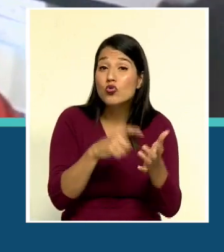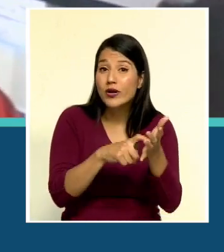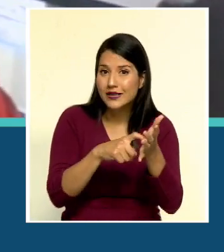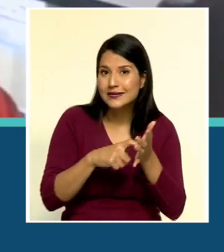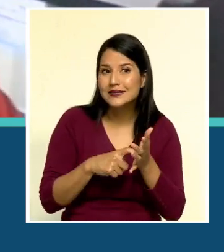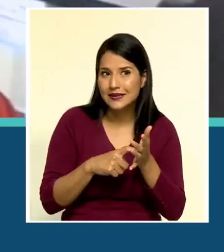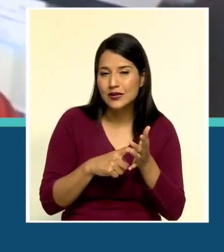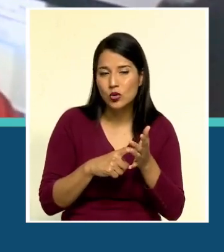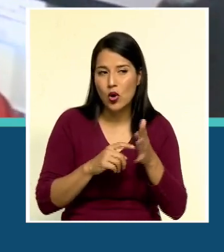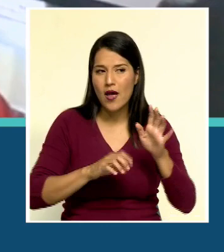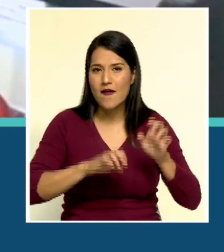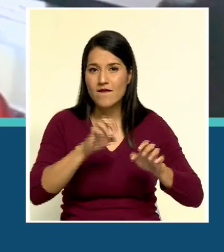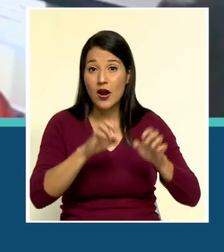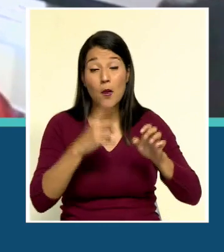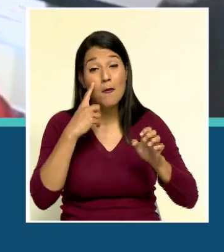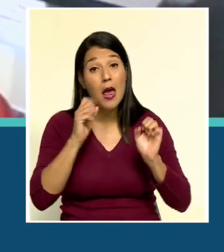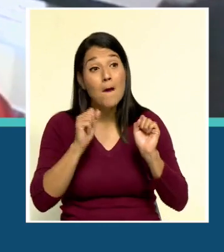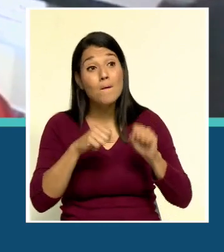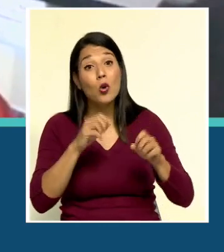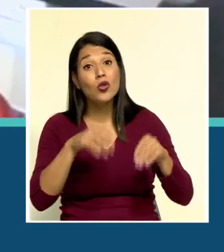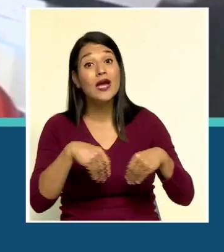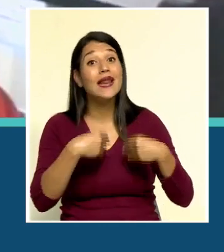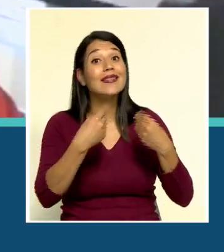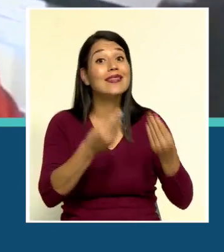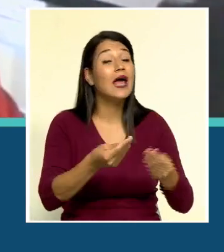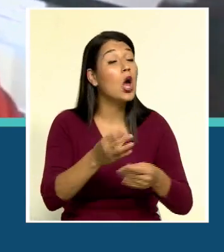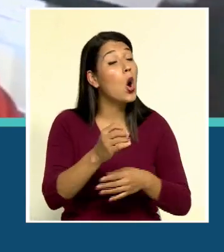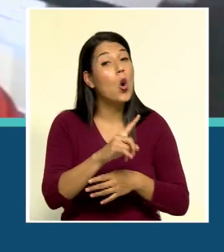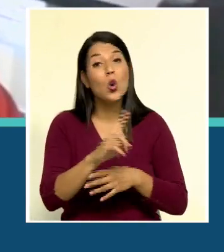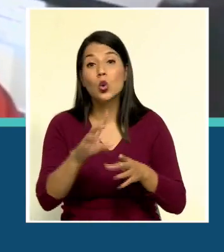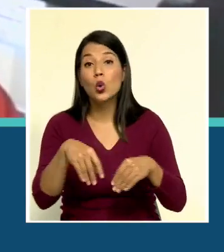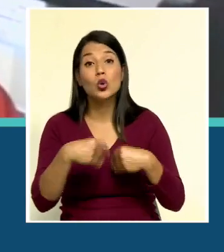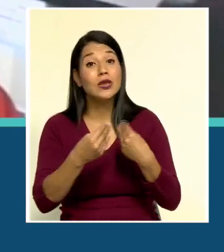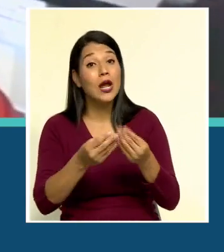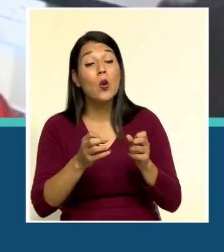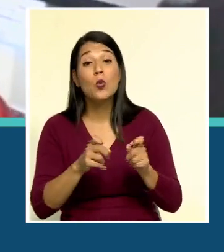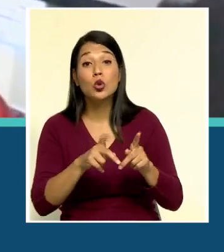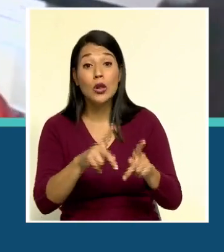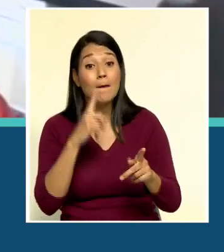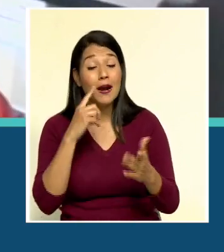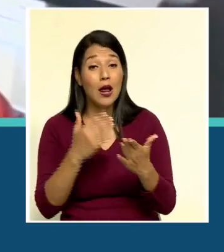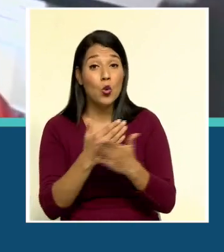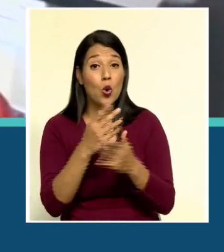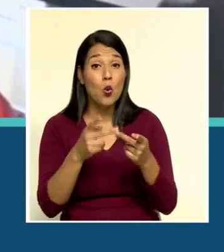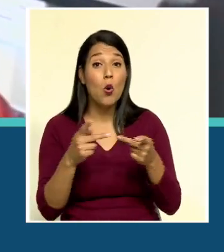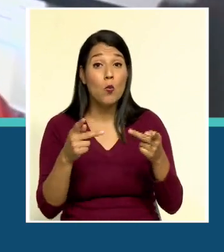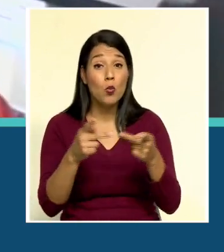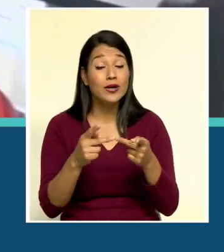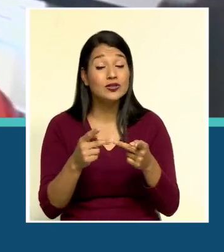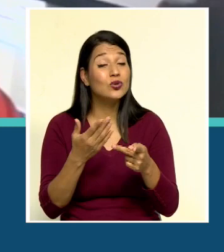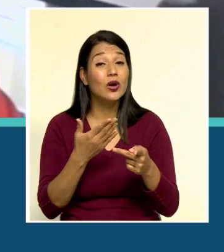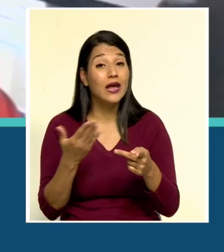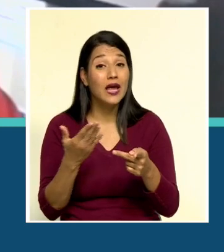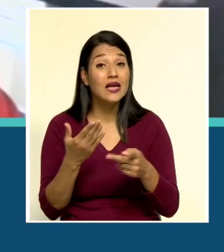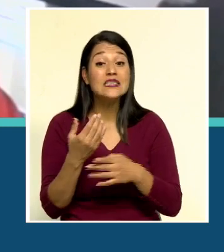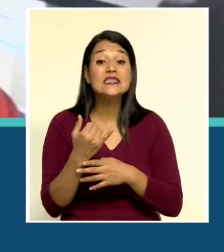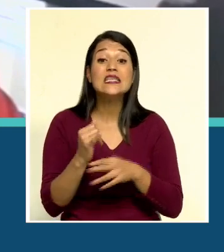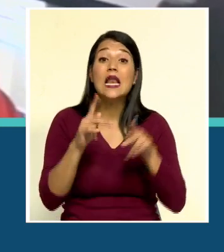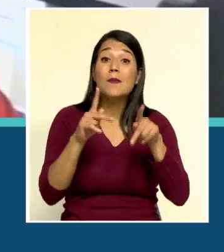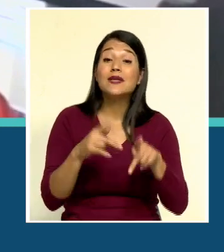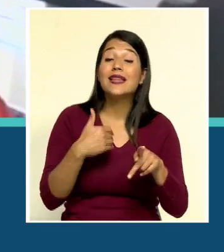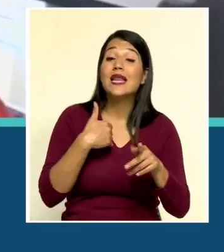que se valoran para poder conceder o no conceder es precisamente si la persona tiene asuntos